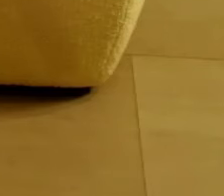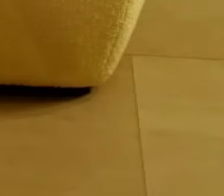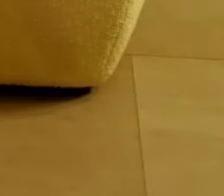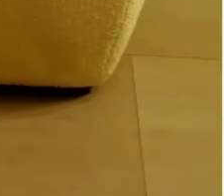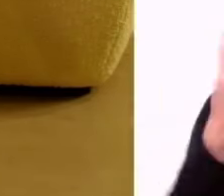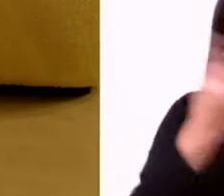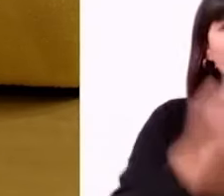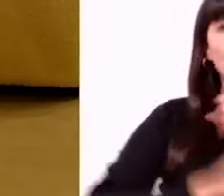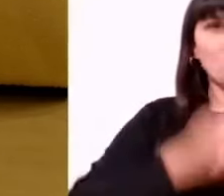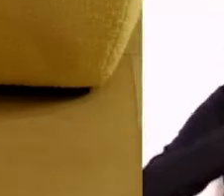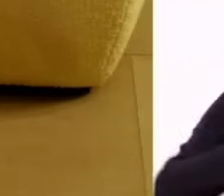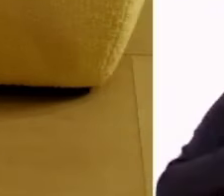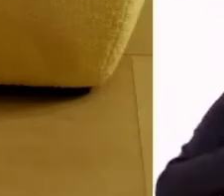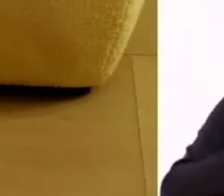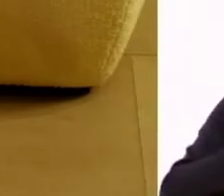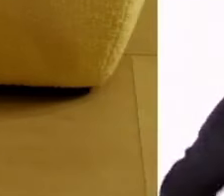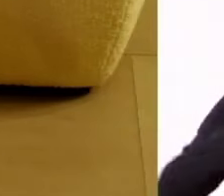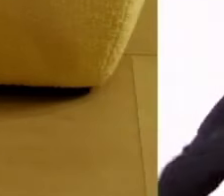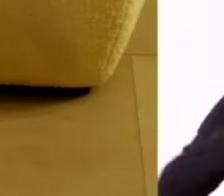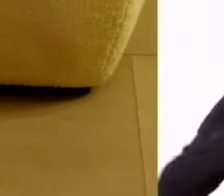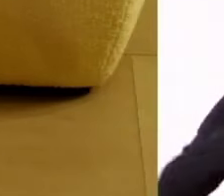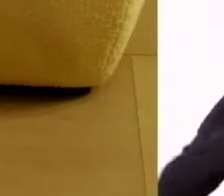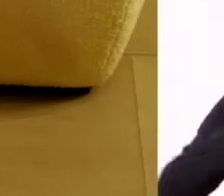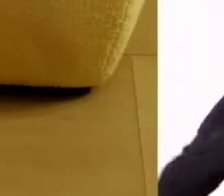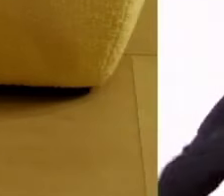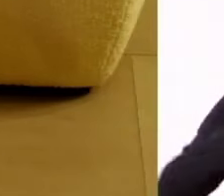hora, ¿a qué edad ya no hay que hacerlos dormir siesta?